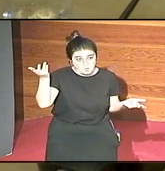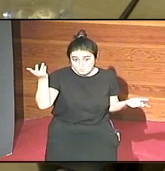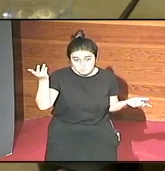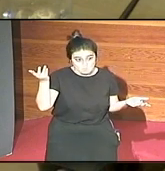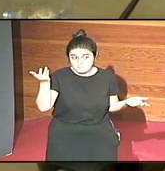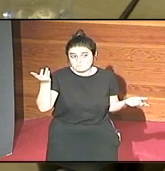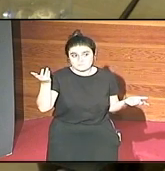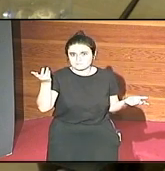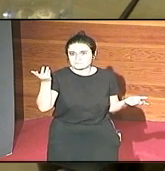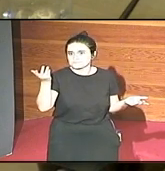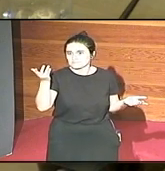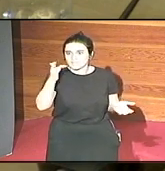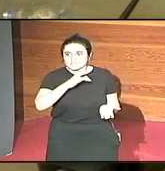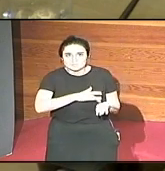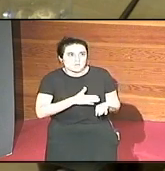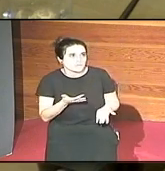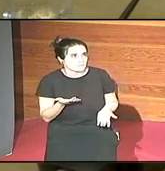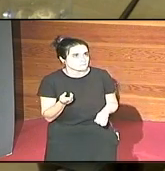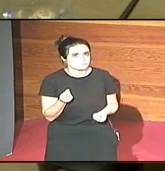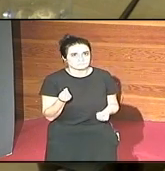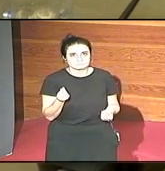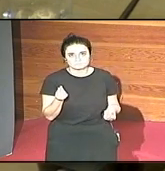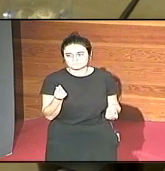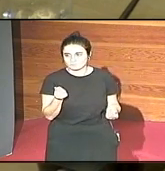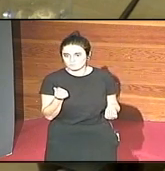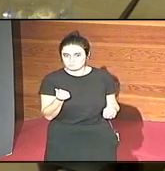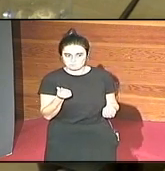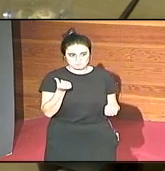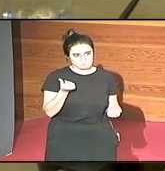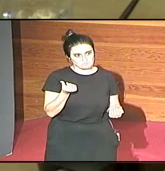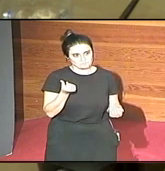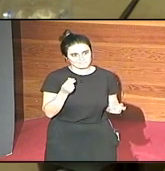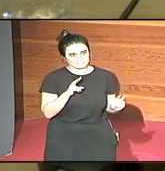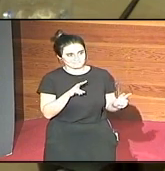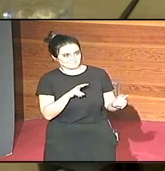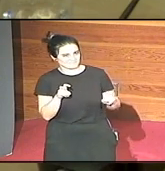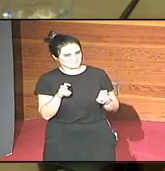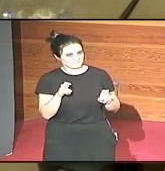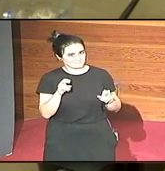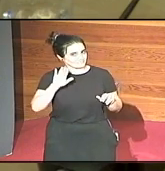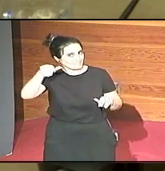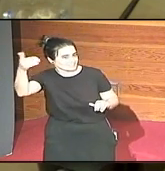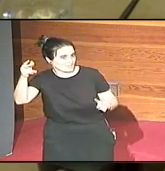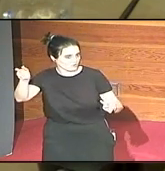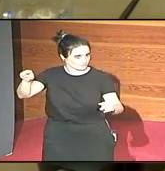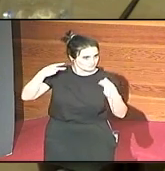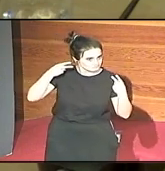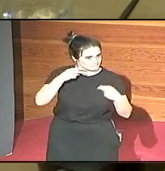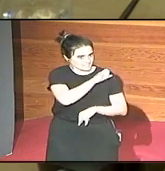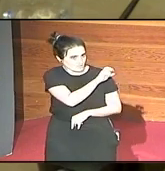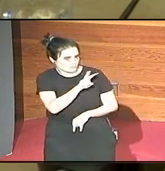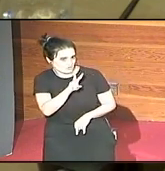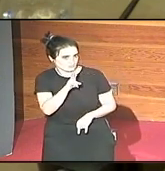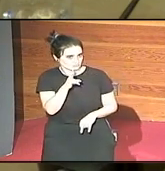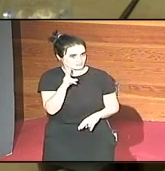más, más seducido por la proyección exterior de Estados Unidos. ¿Y en qué